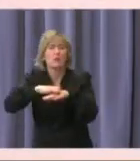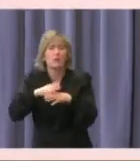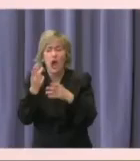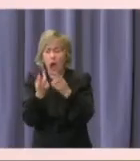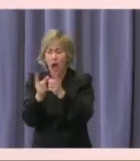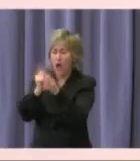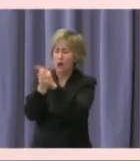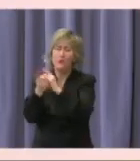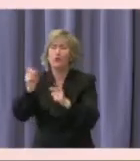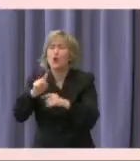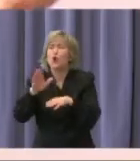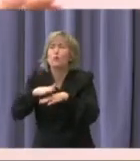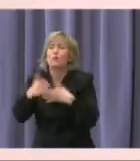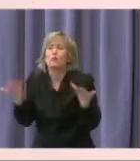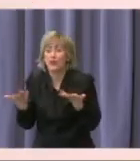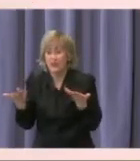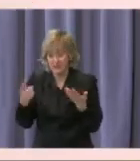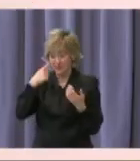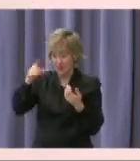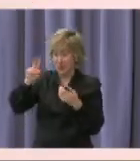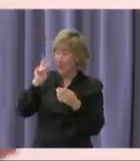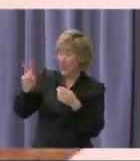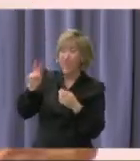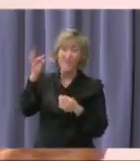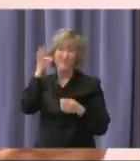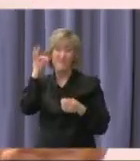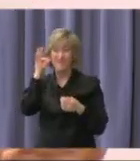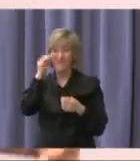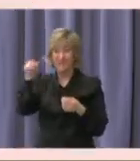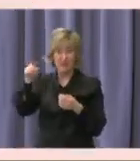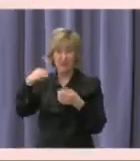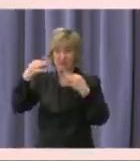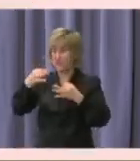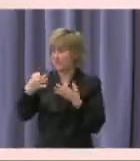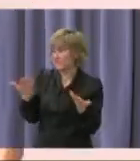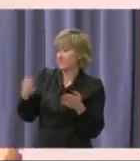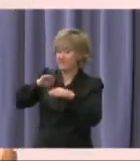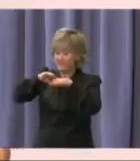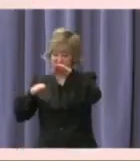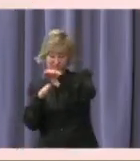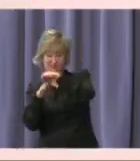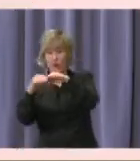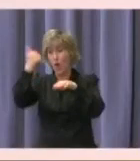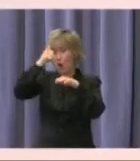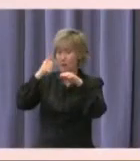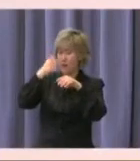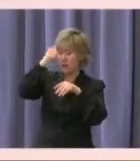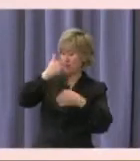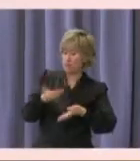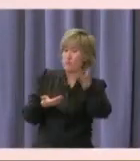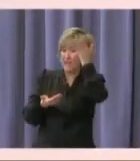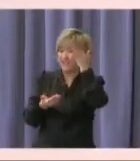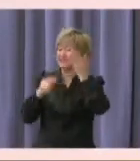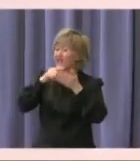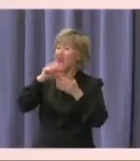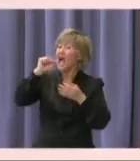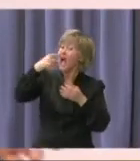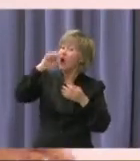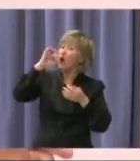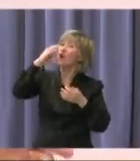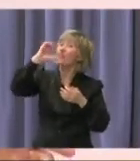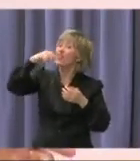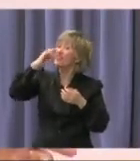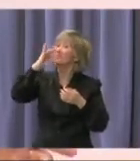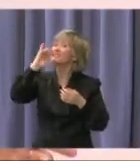¿Cómo iba a ser posible que escogieran a lo femenino cuando lo femenino no ha tenido prestigio? Pues escogió el género masculino, androcentrismo. El lenguaje está